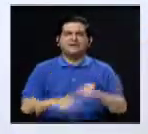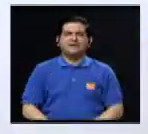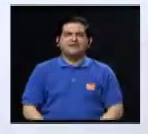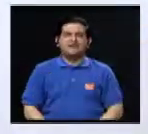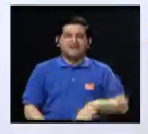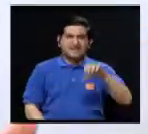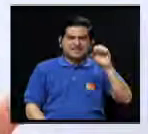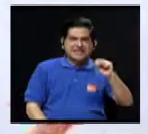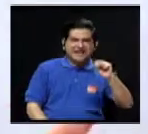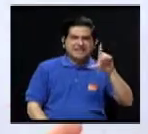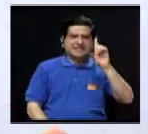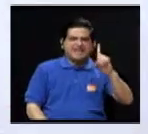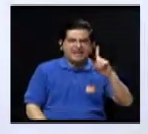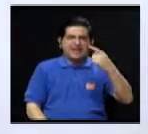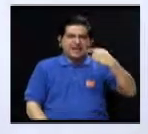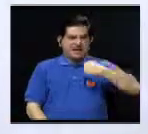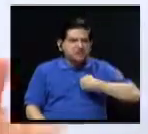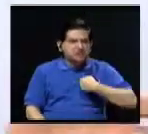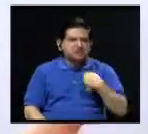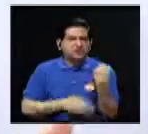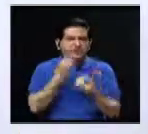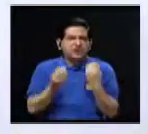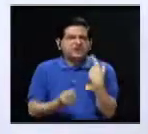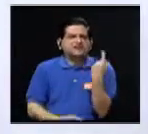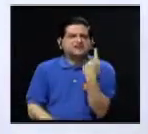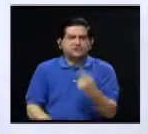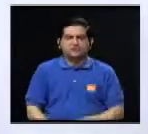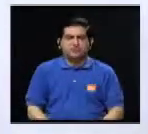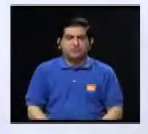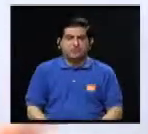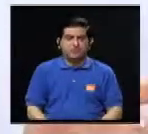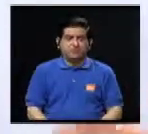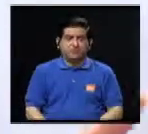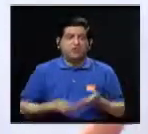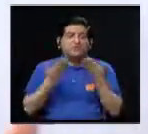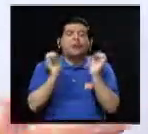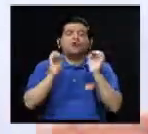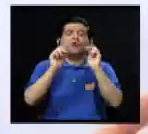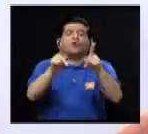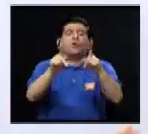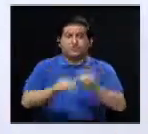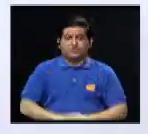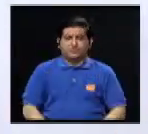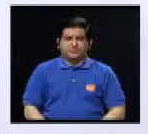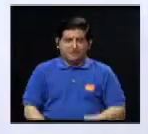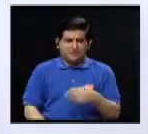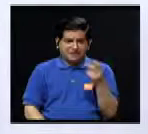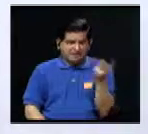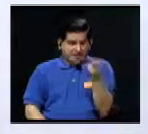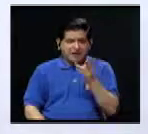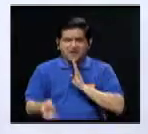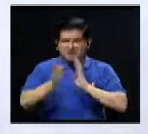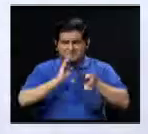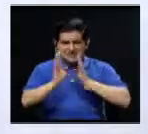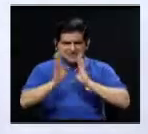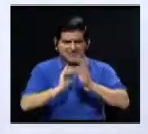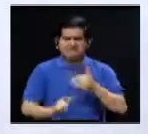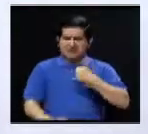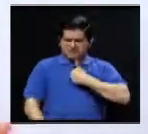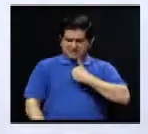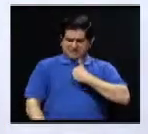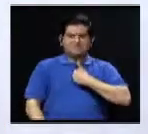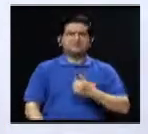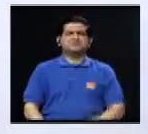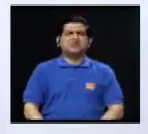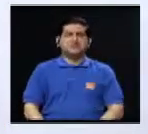Sarita, Daniela y yo lo que hicimos aquí fue nada más darles ese espacio y la posibilidad de hablar sobre ellas mismas